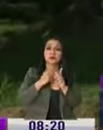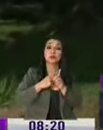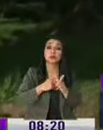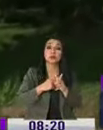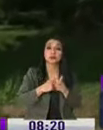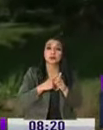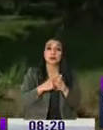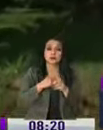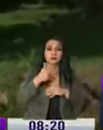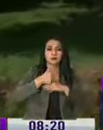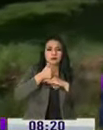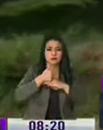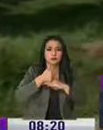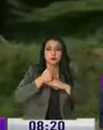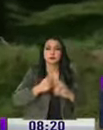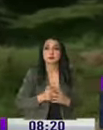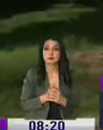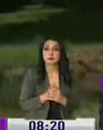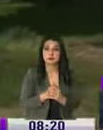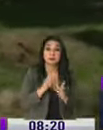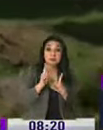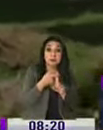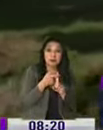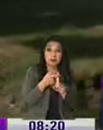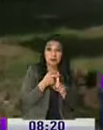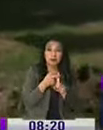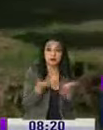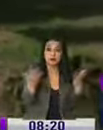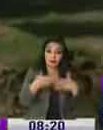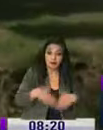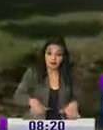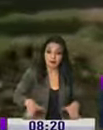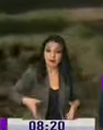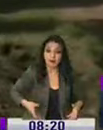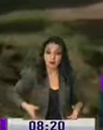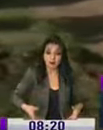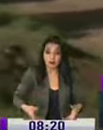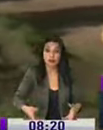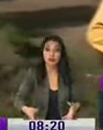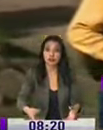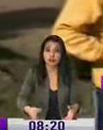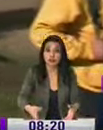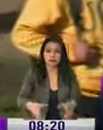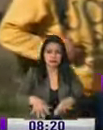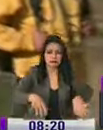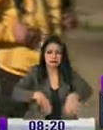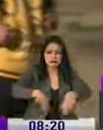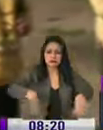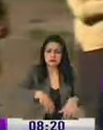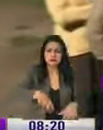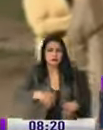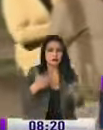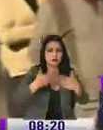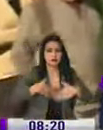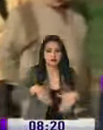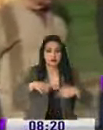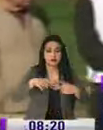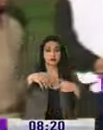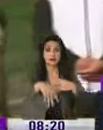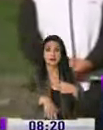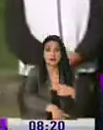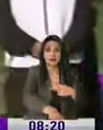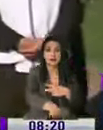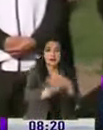las autoridades para que primero pues se concluya este colector que es tan importante, que la quebrada se rehabilite y que